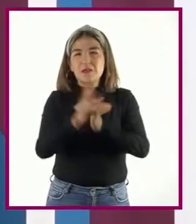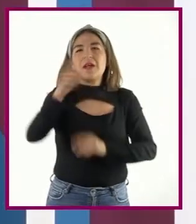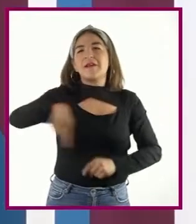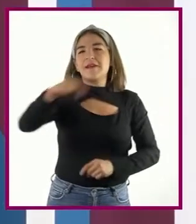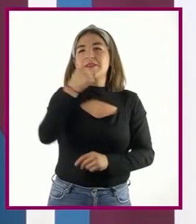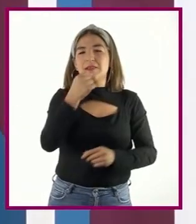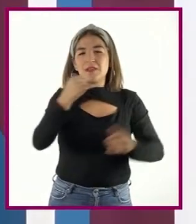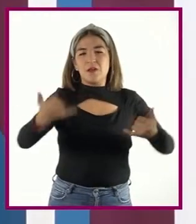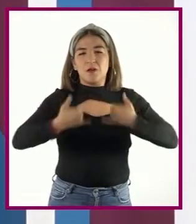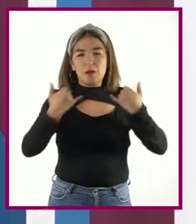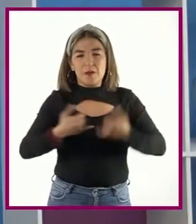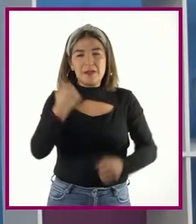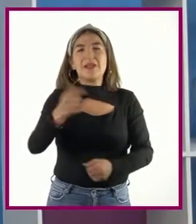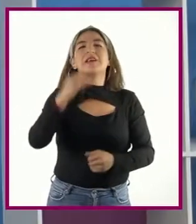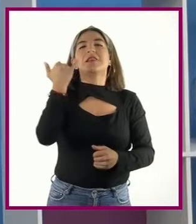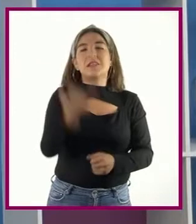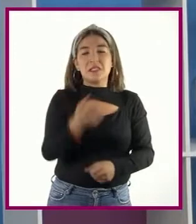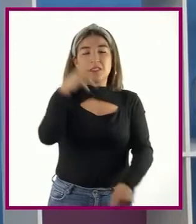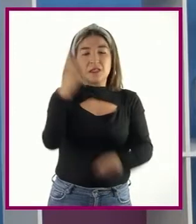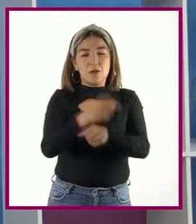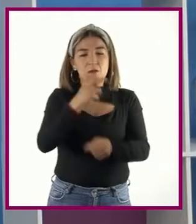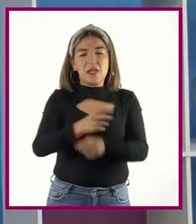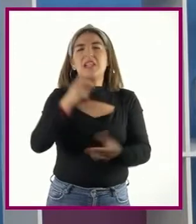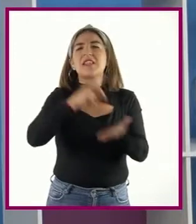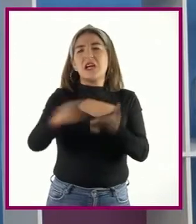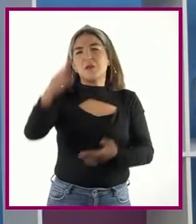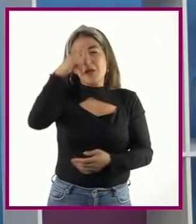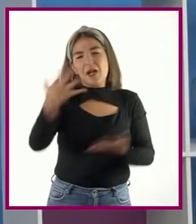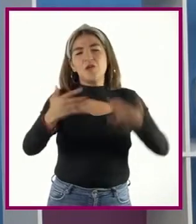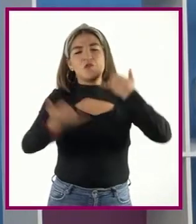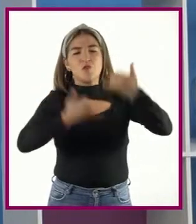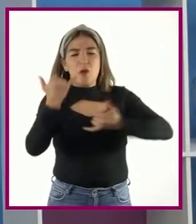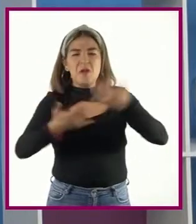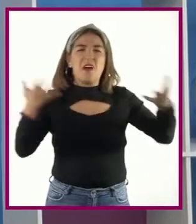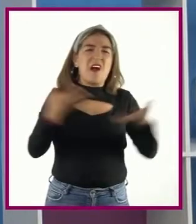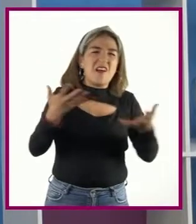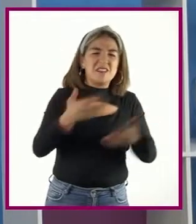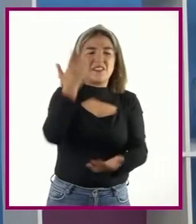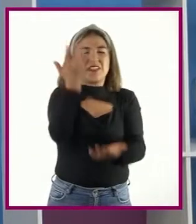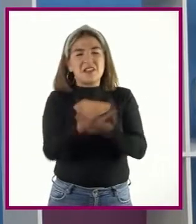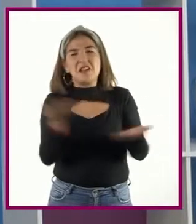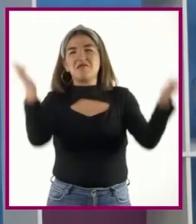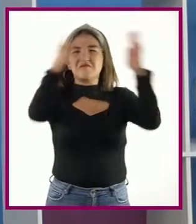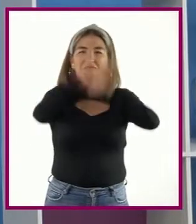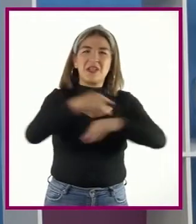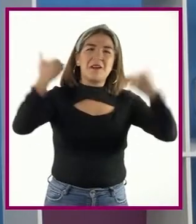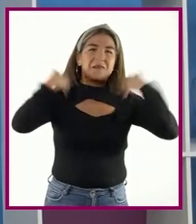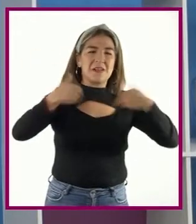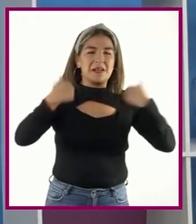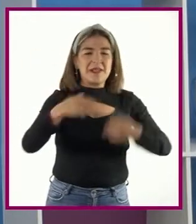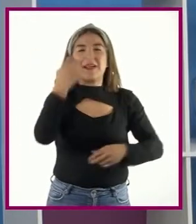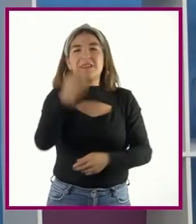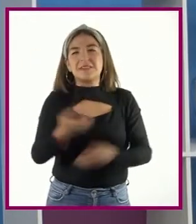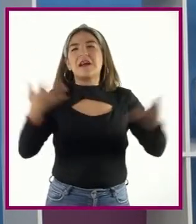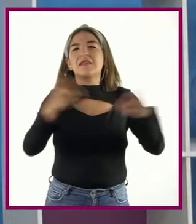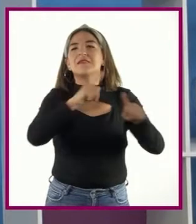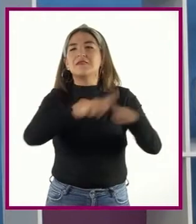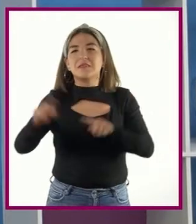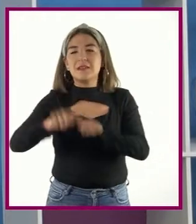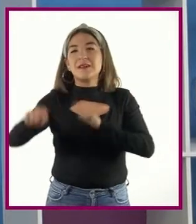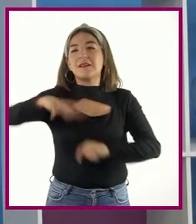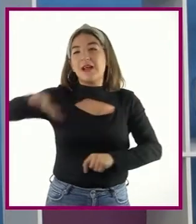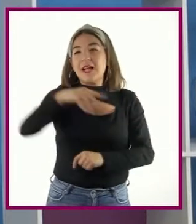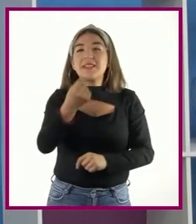infantil. Y la segunda, el derecho al ocio, al juego, al descanso y al esparcimiento que tienen